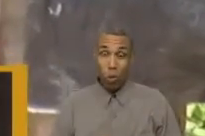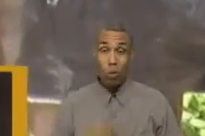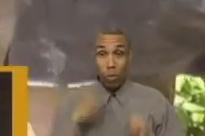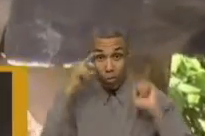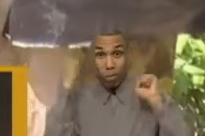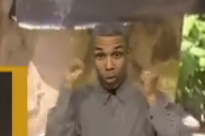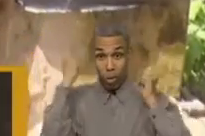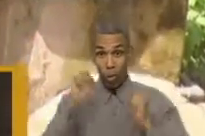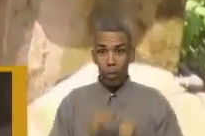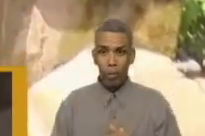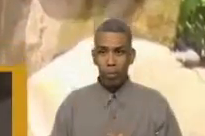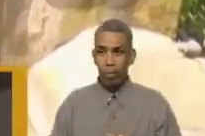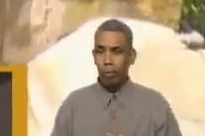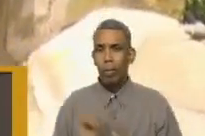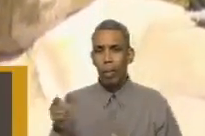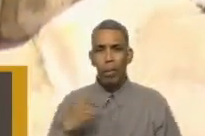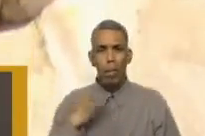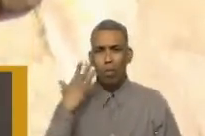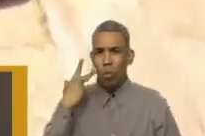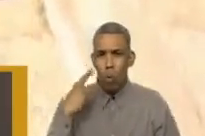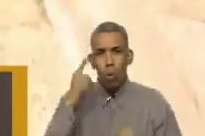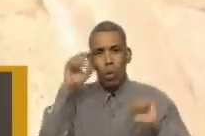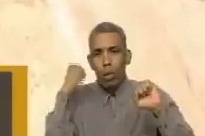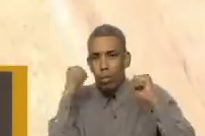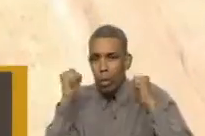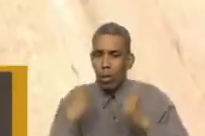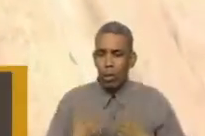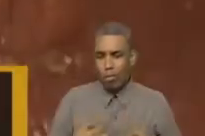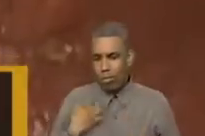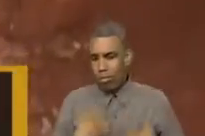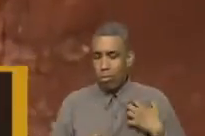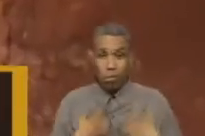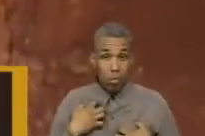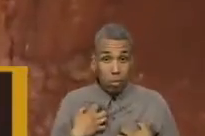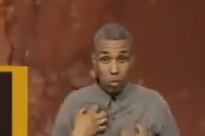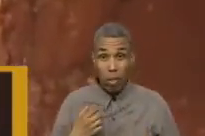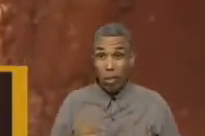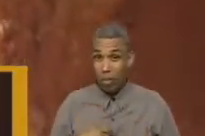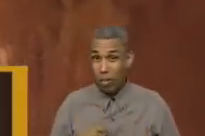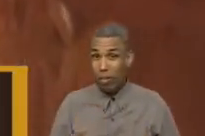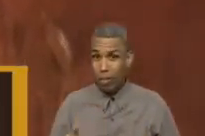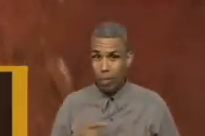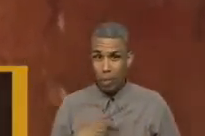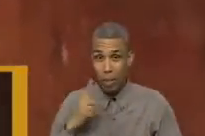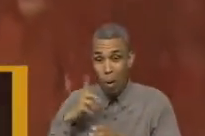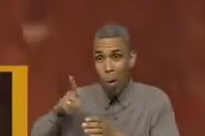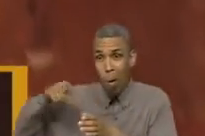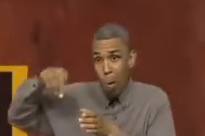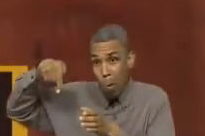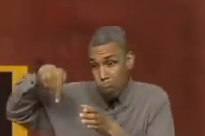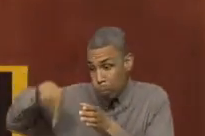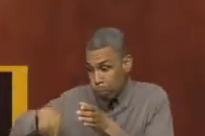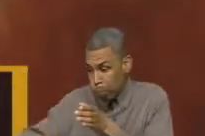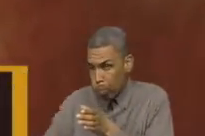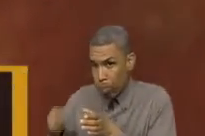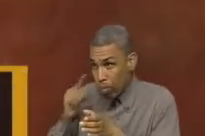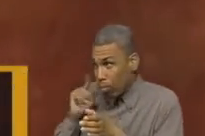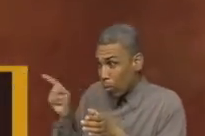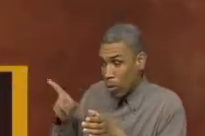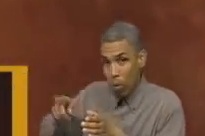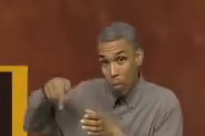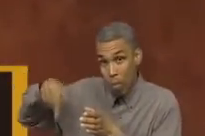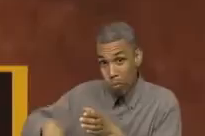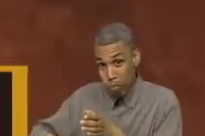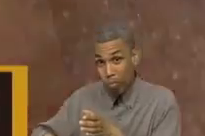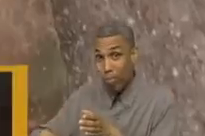paso es un suspiro de miedo para esta mujer, que asegura que con el paso de los días la parte interior del pozo sigue socavando y amenaza además